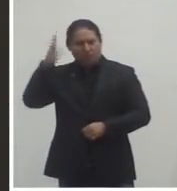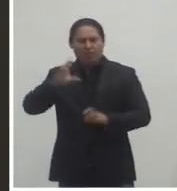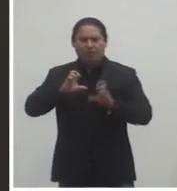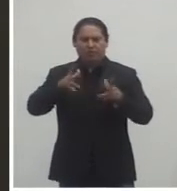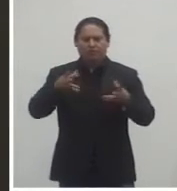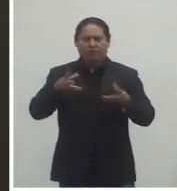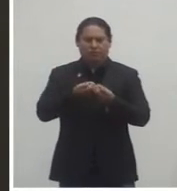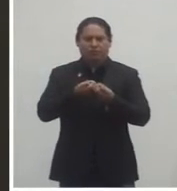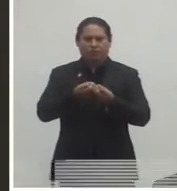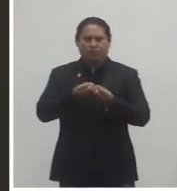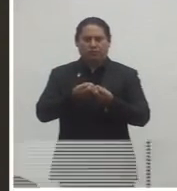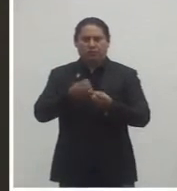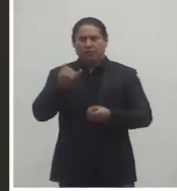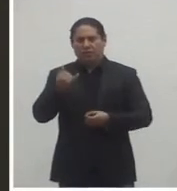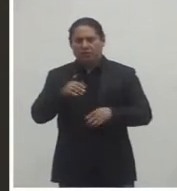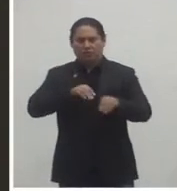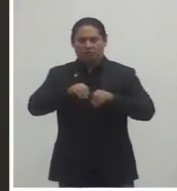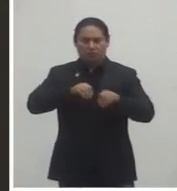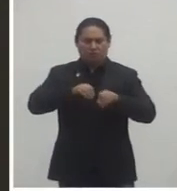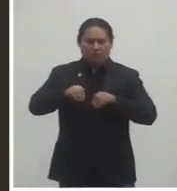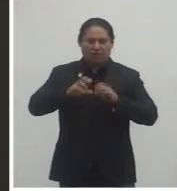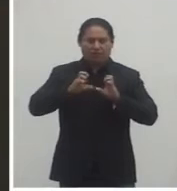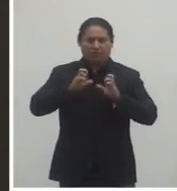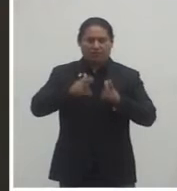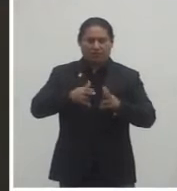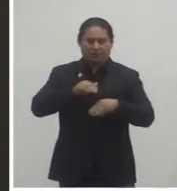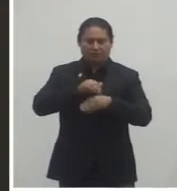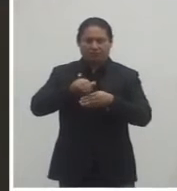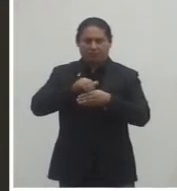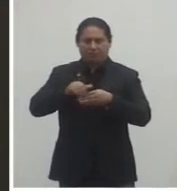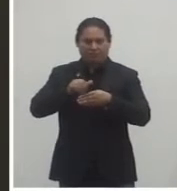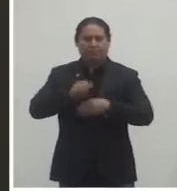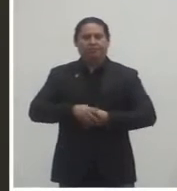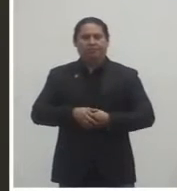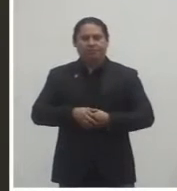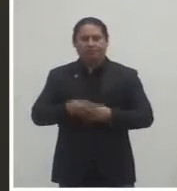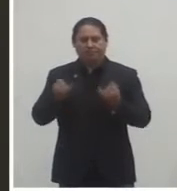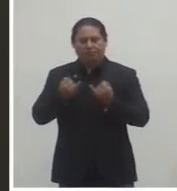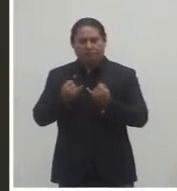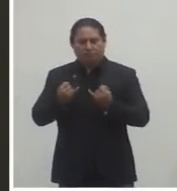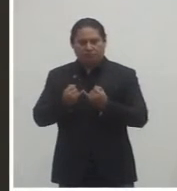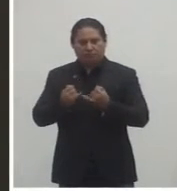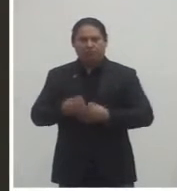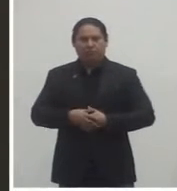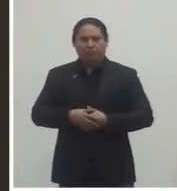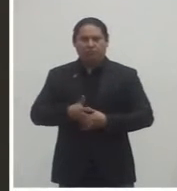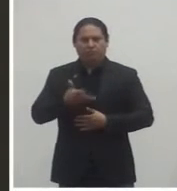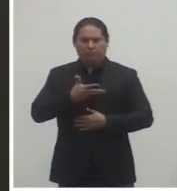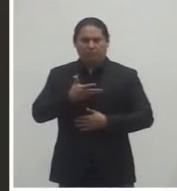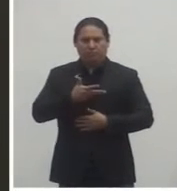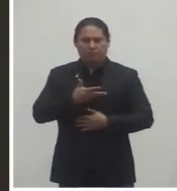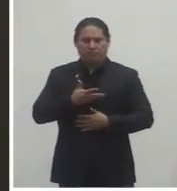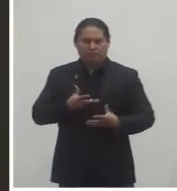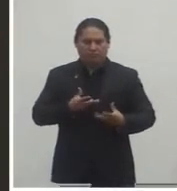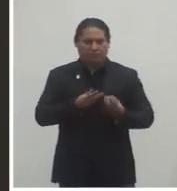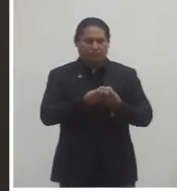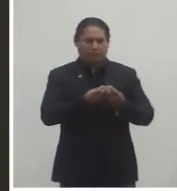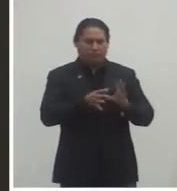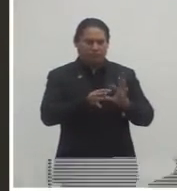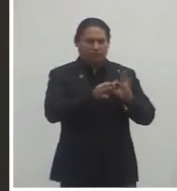Unido y de Mover a Chiapas, y que también han estado